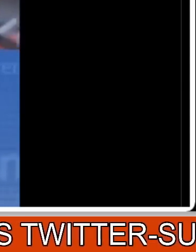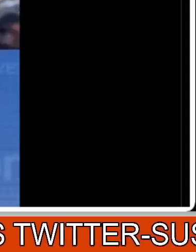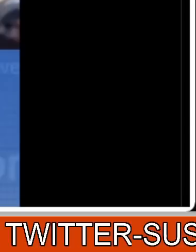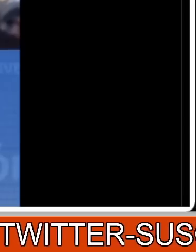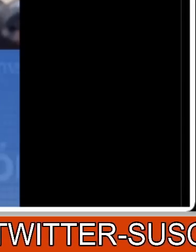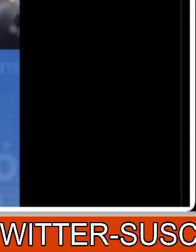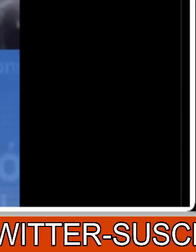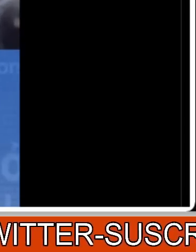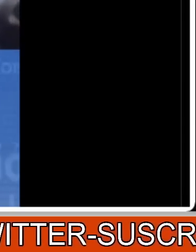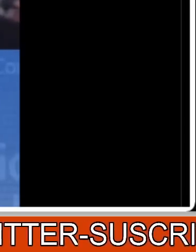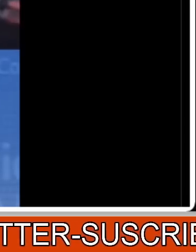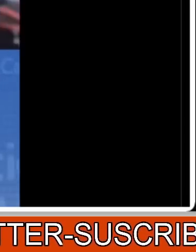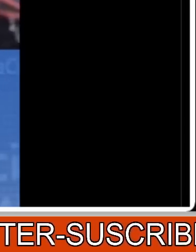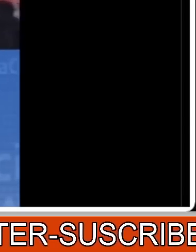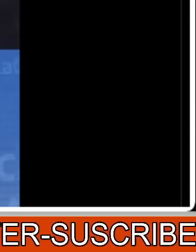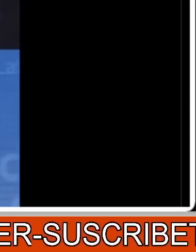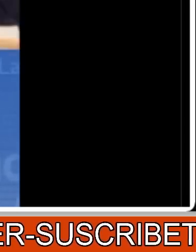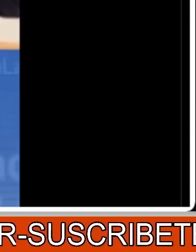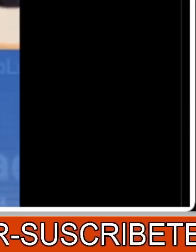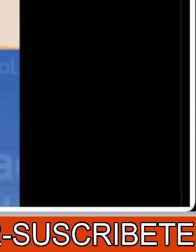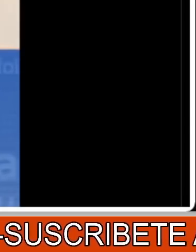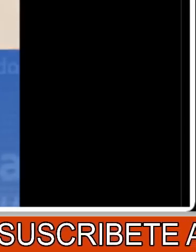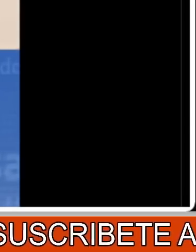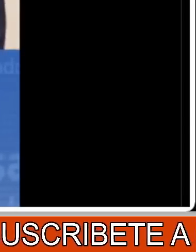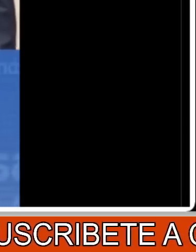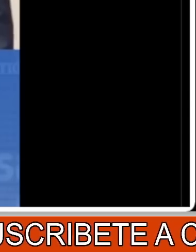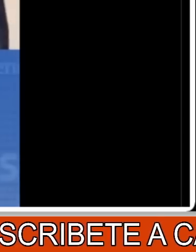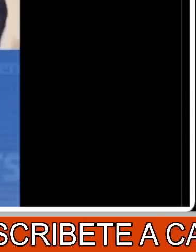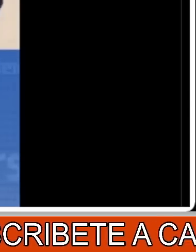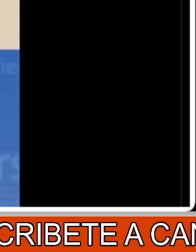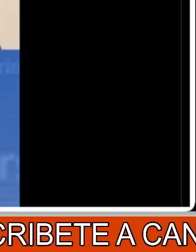Se acabó el poder absoluto del secretario ejecutivo.